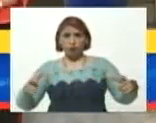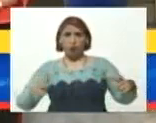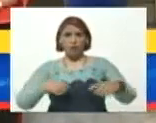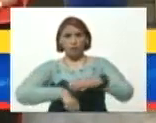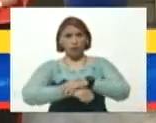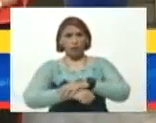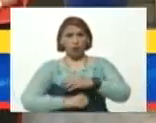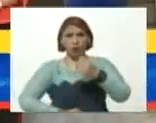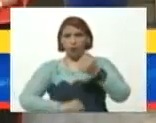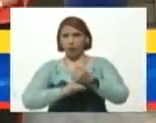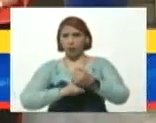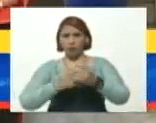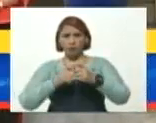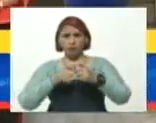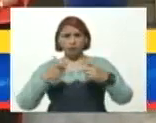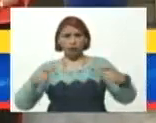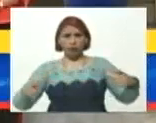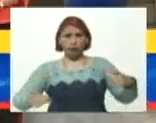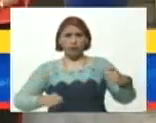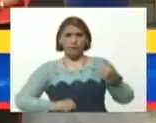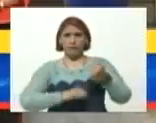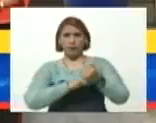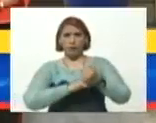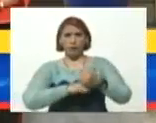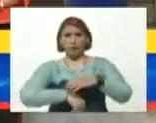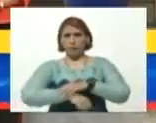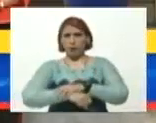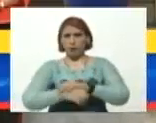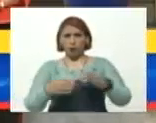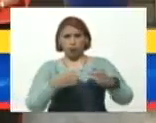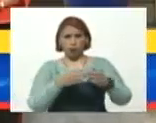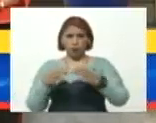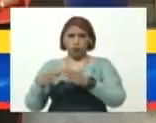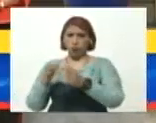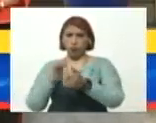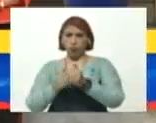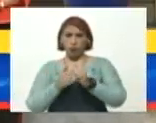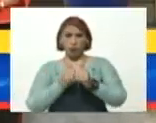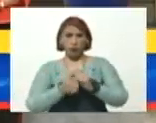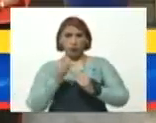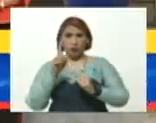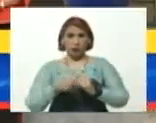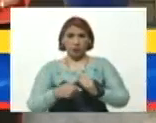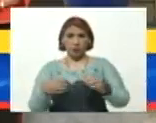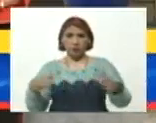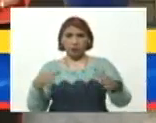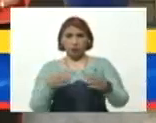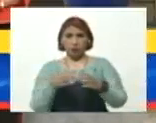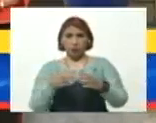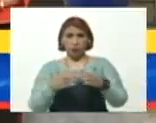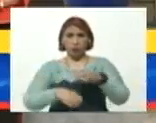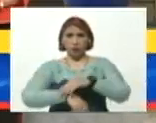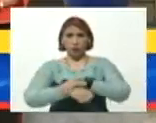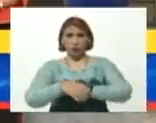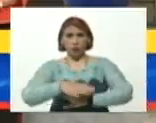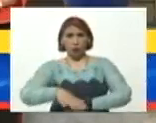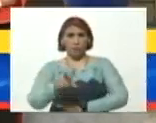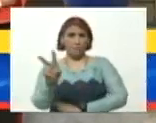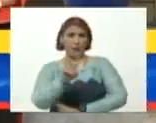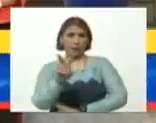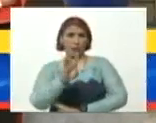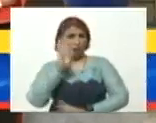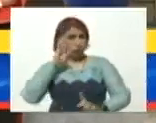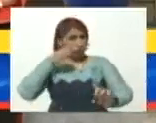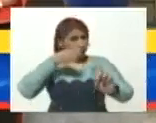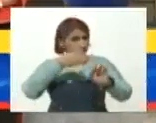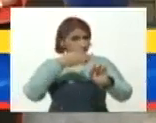la masificación del fútbol, apoyar los clubes deportivos y los clubes de fútbol en todo el país. En esa